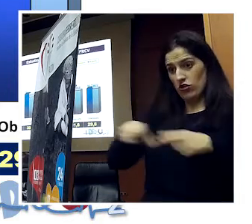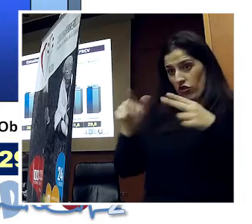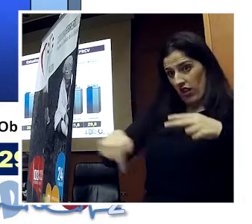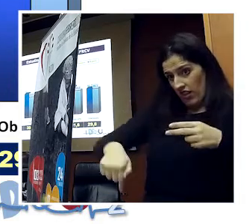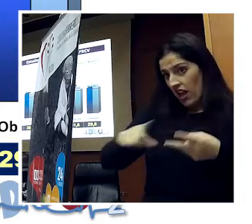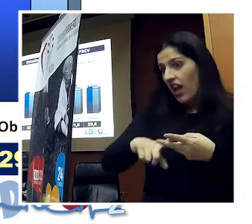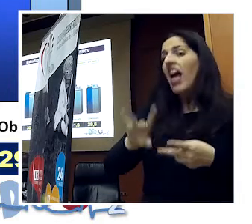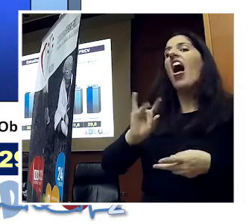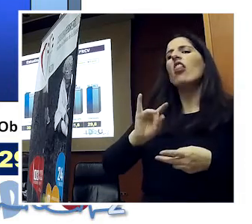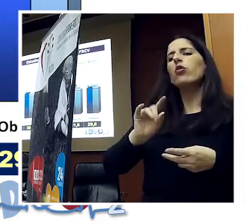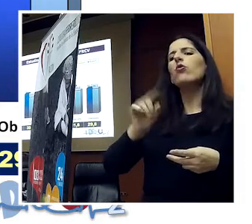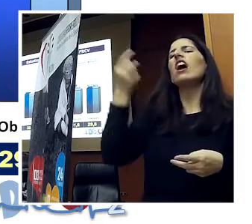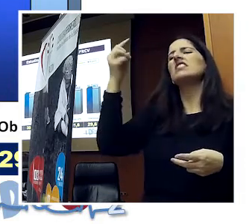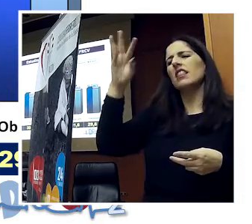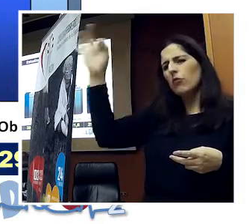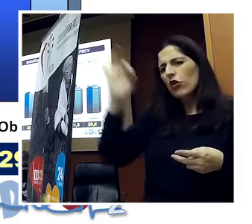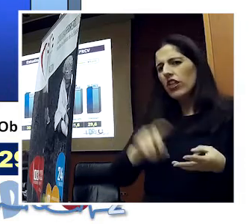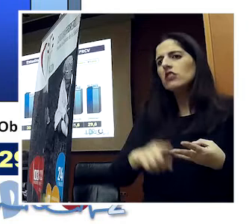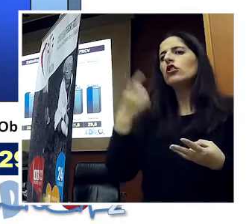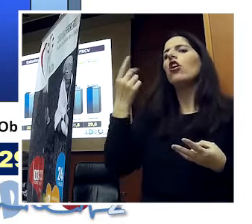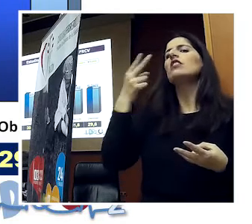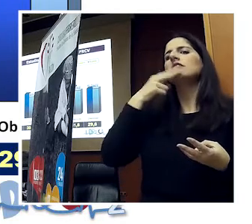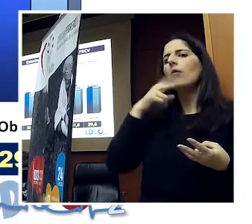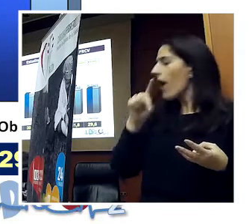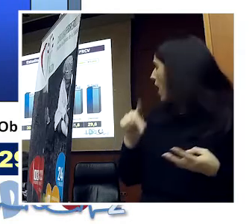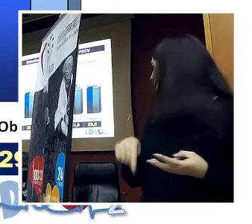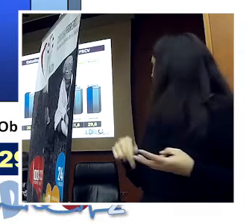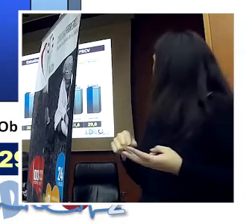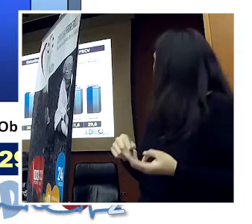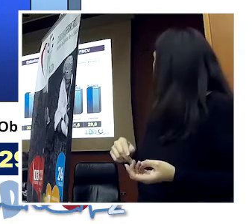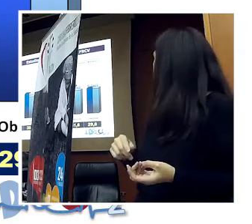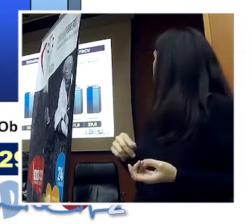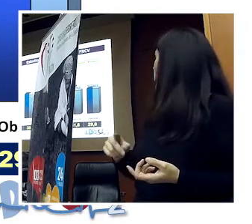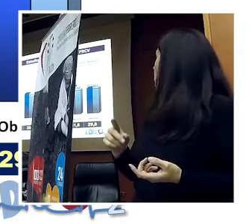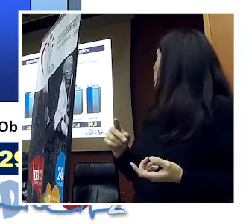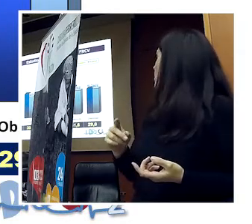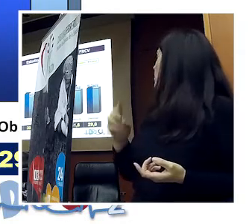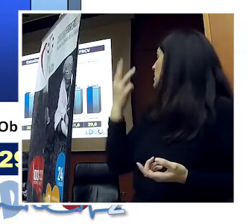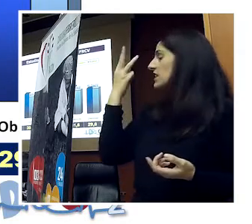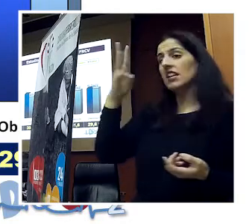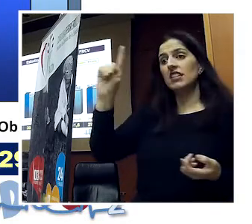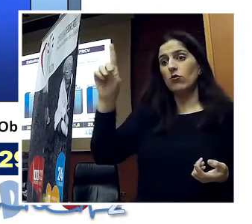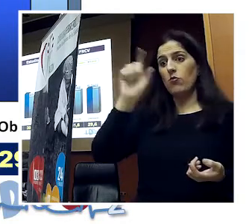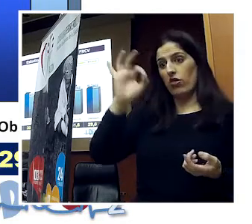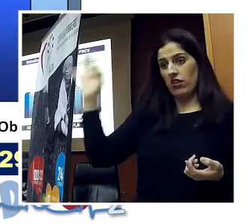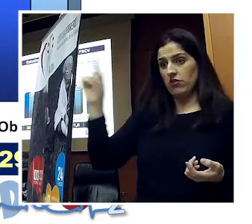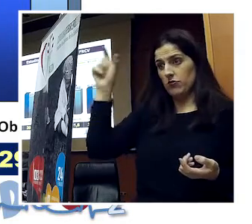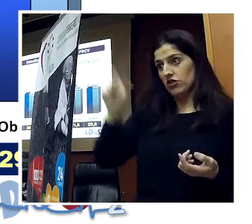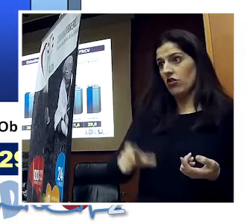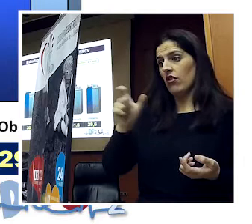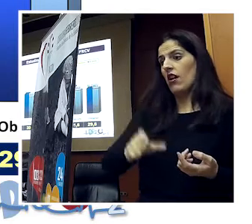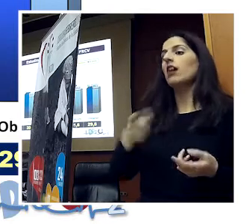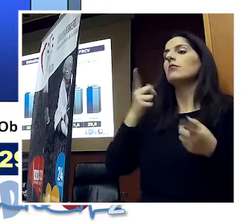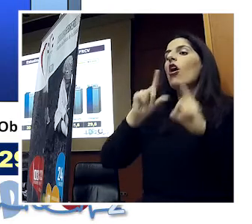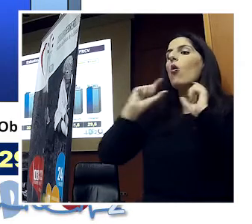diabetes que ronda el 13-14%, el tabaquismo, la tercera parte de nuestros pacientes, de nosotros mismos, somos fumadores o somos